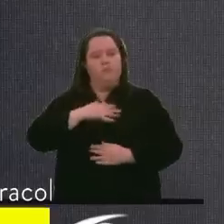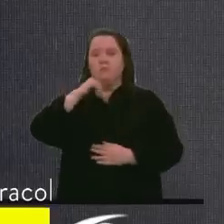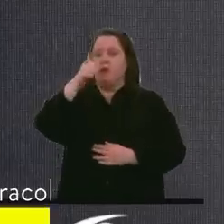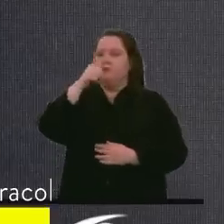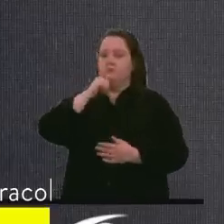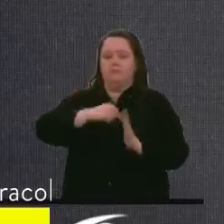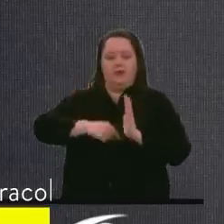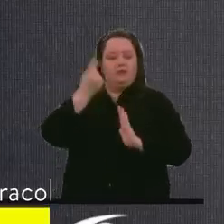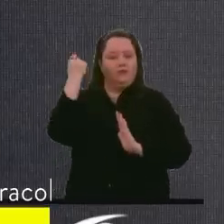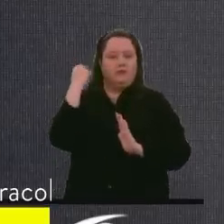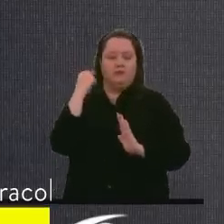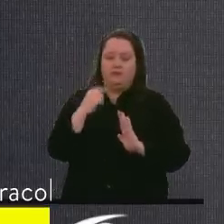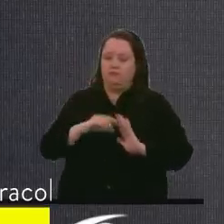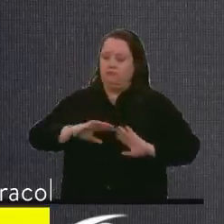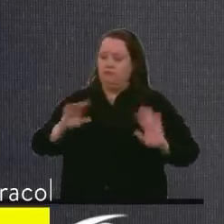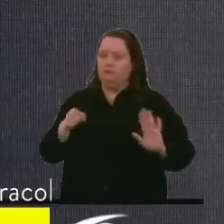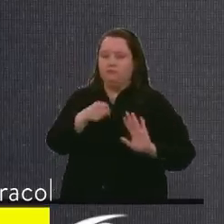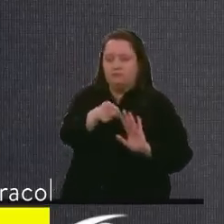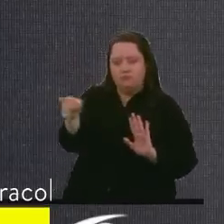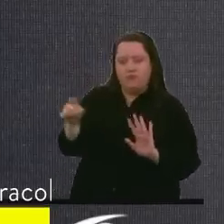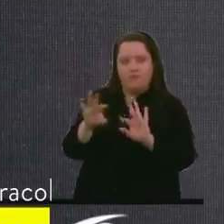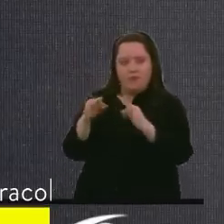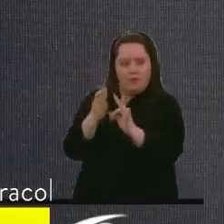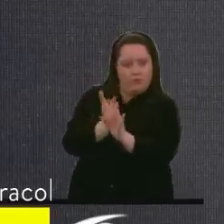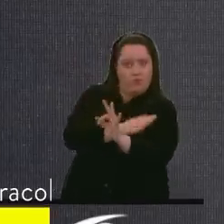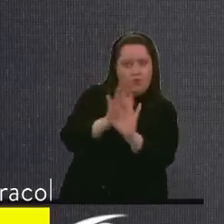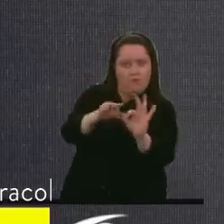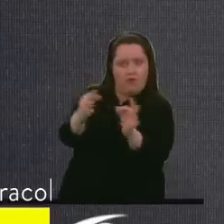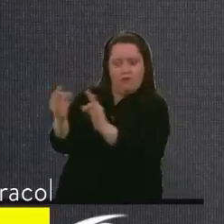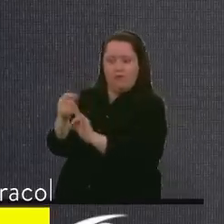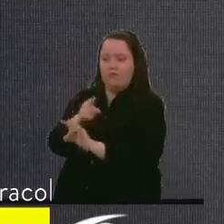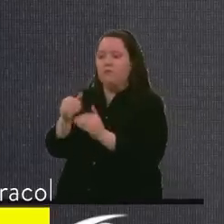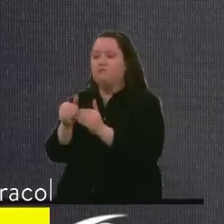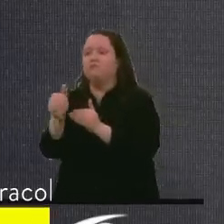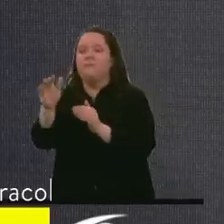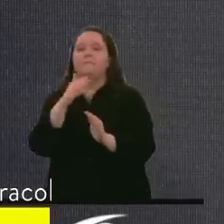mismo de que esas familias tengan un mejor vivir.